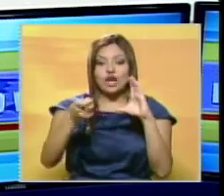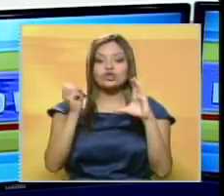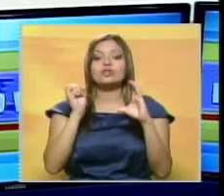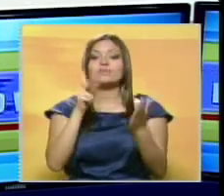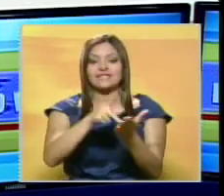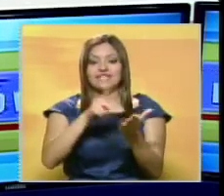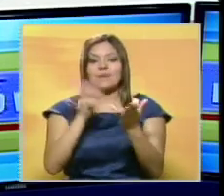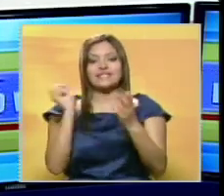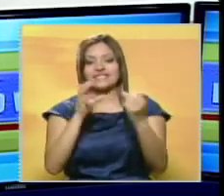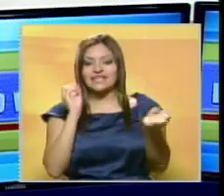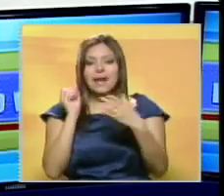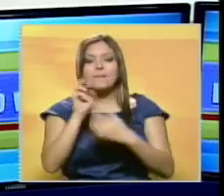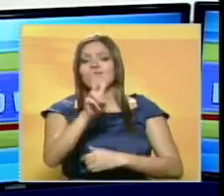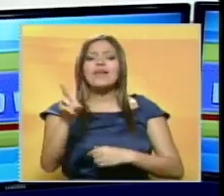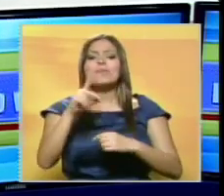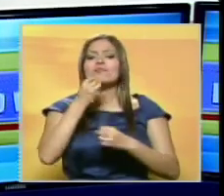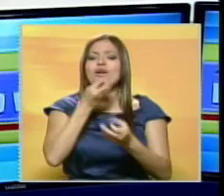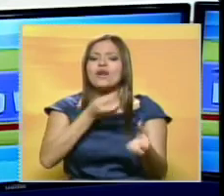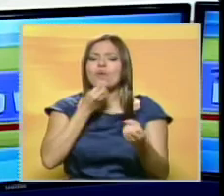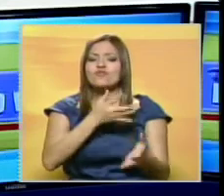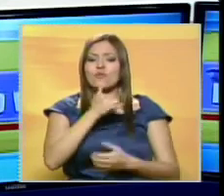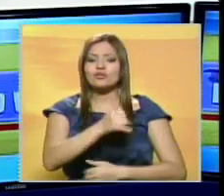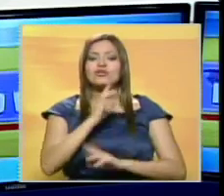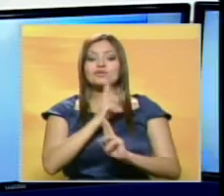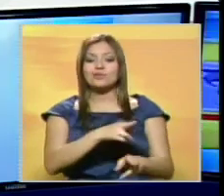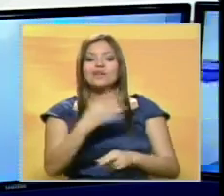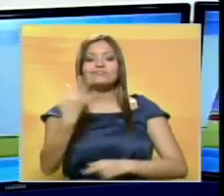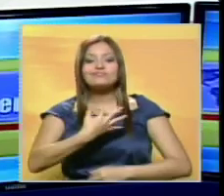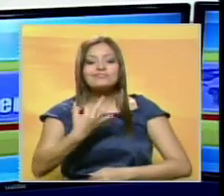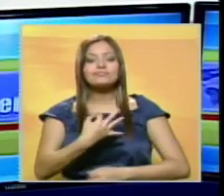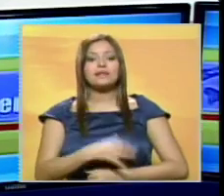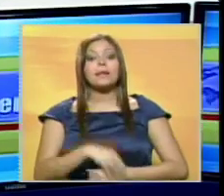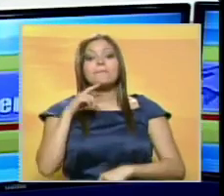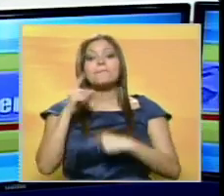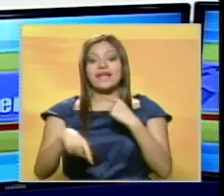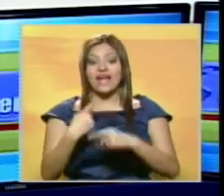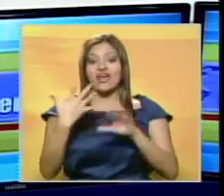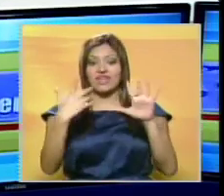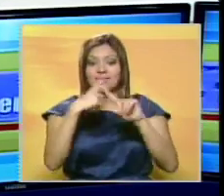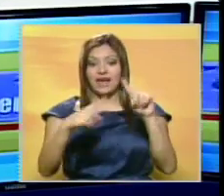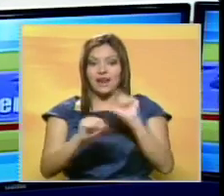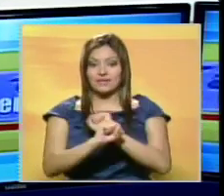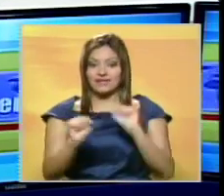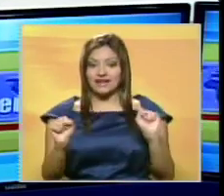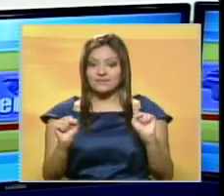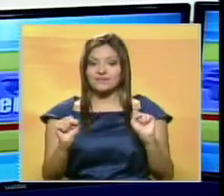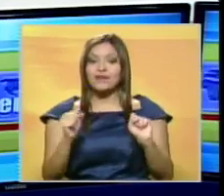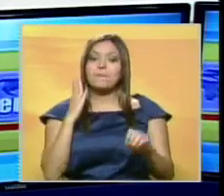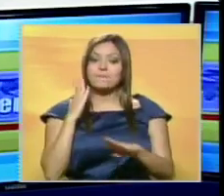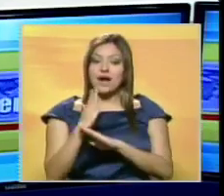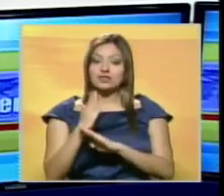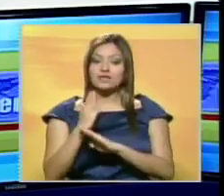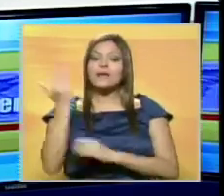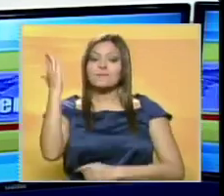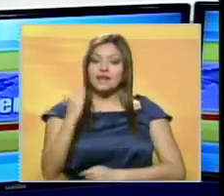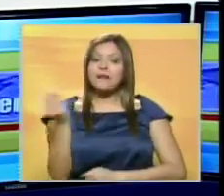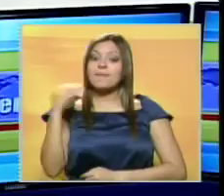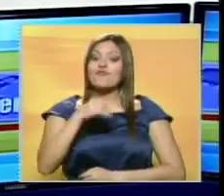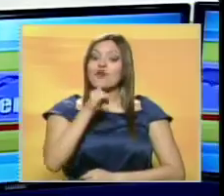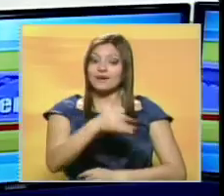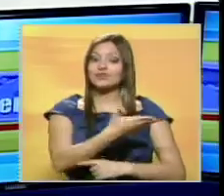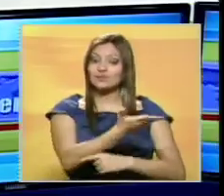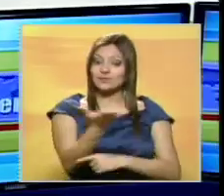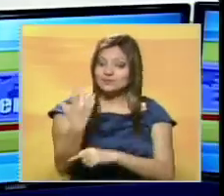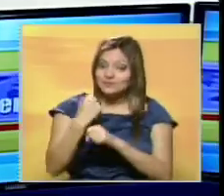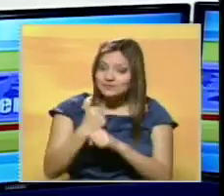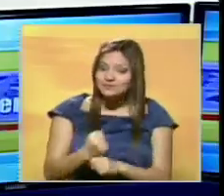#VideoChatBebé todos los comentarios y preguntas para ser respondido en tiempo real. Ya lo saben, eso es mañana a las 10:30 de la mañana. Amigos, otra pausa y al regreso mucho más para